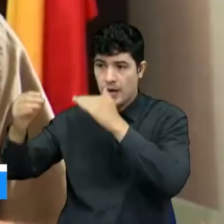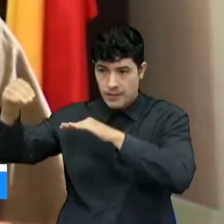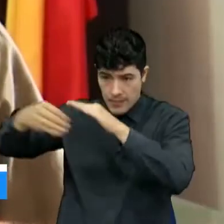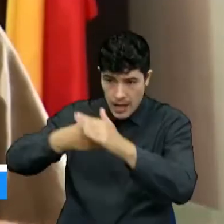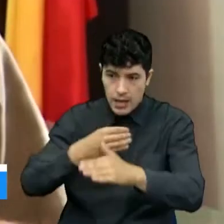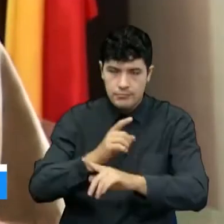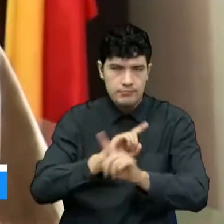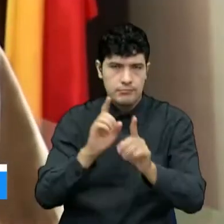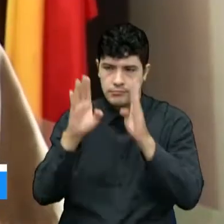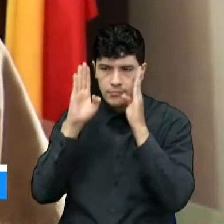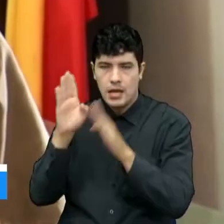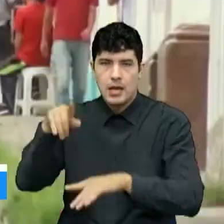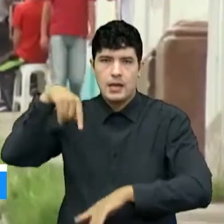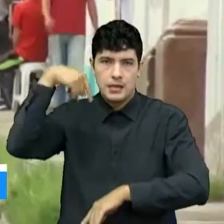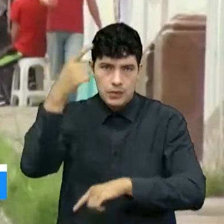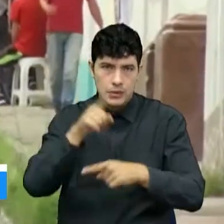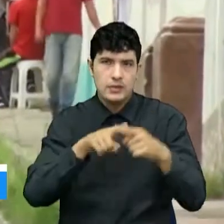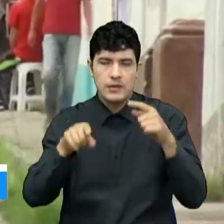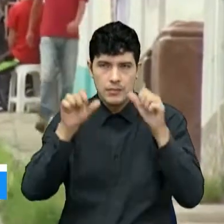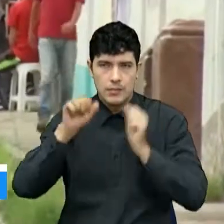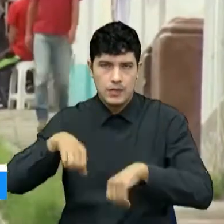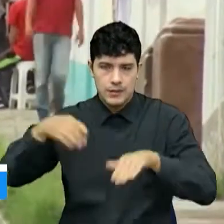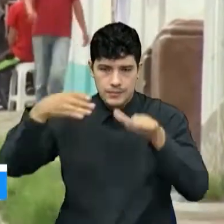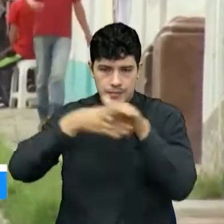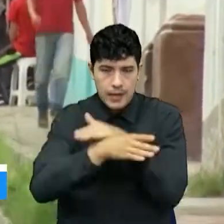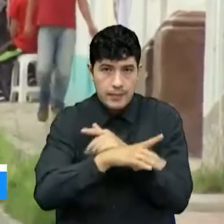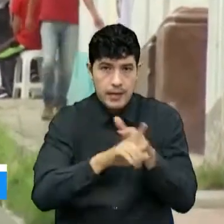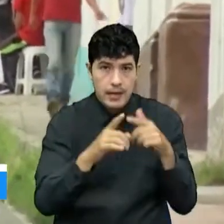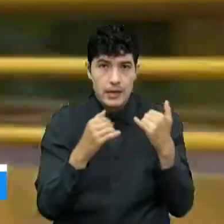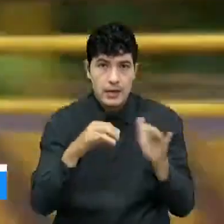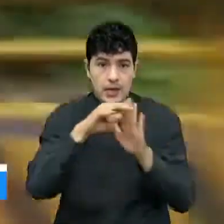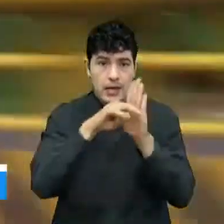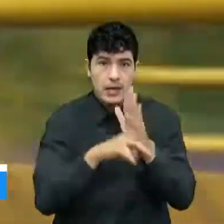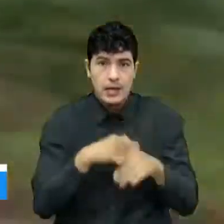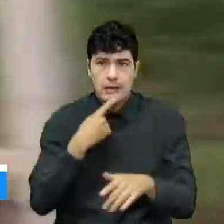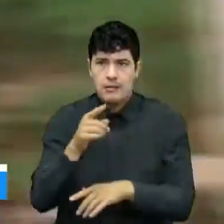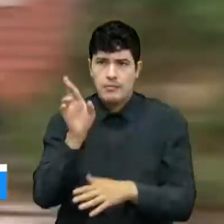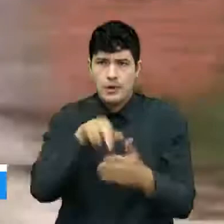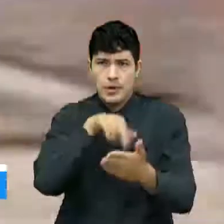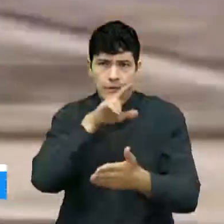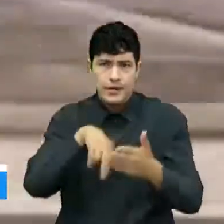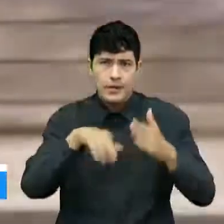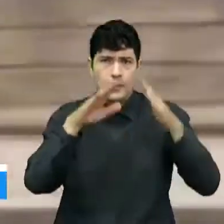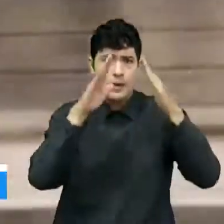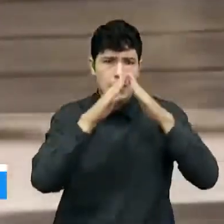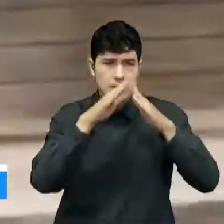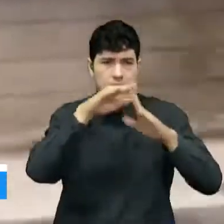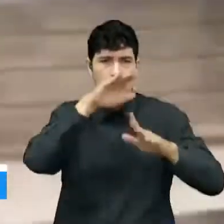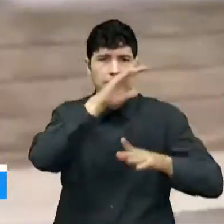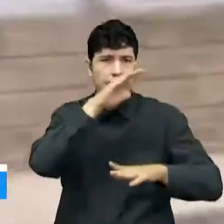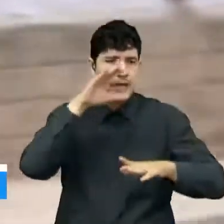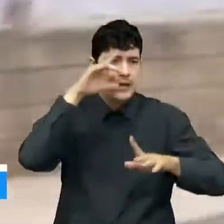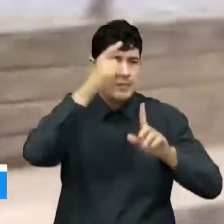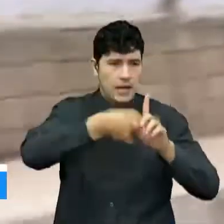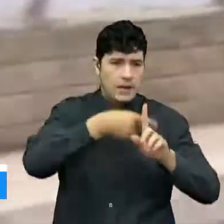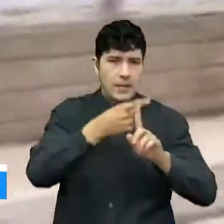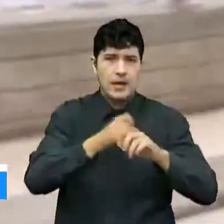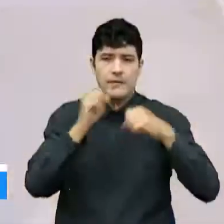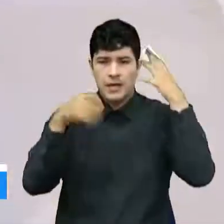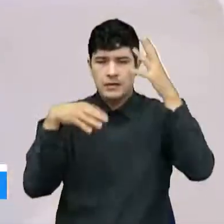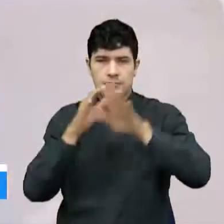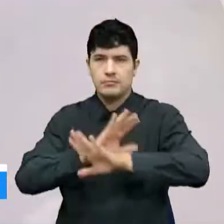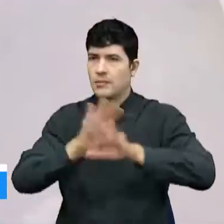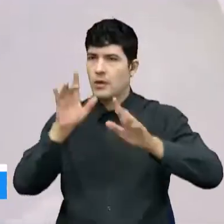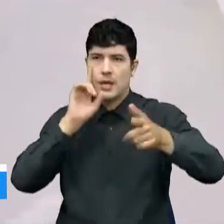hasta la otra semana el mandatario reiteró que está restringido el alquiler de cabañas y fiestas con el propósito de prevenir las aglomeraciones